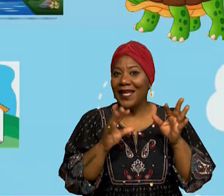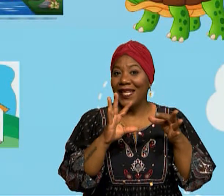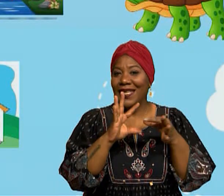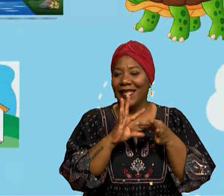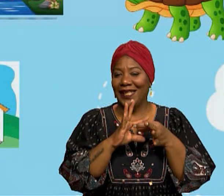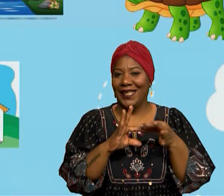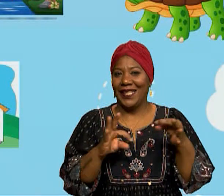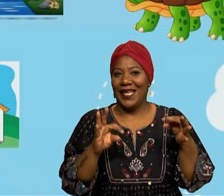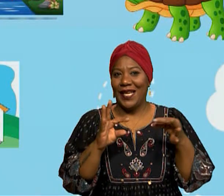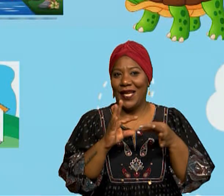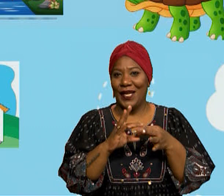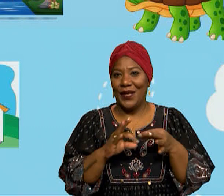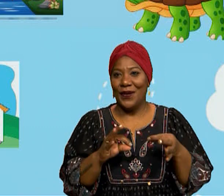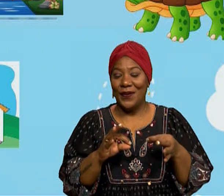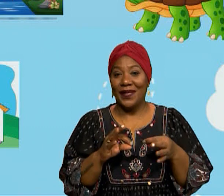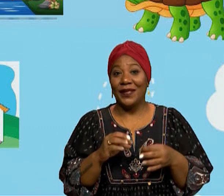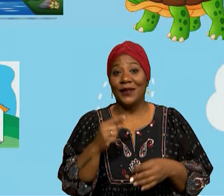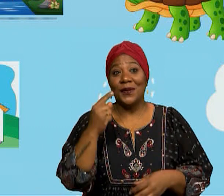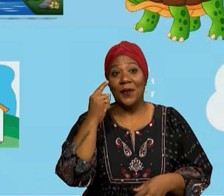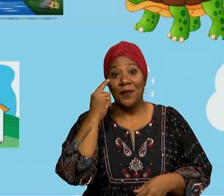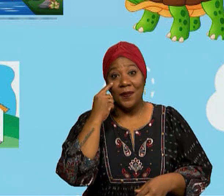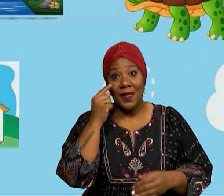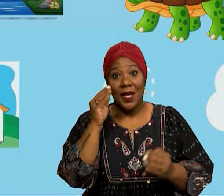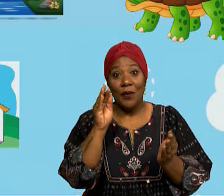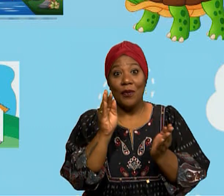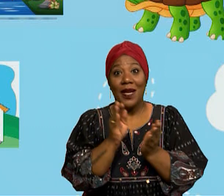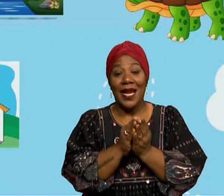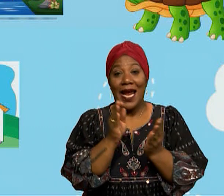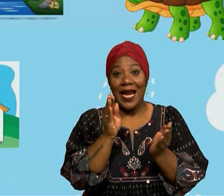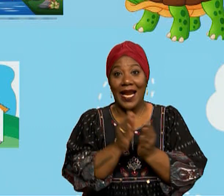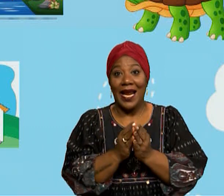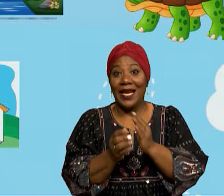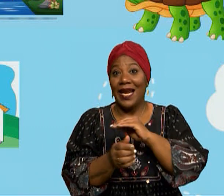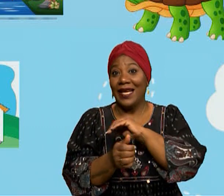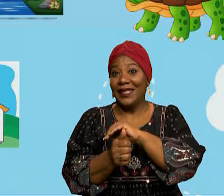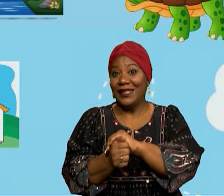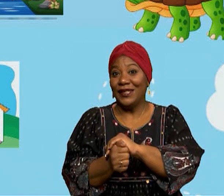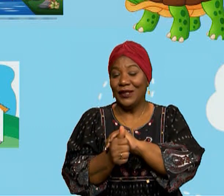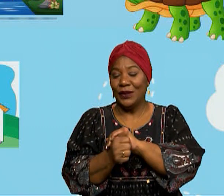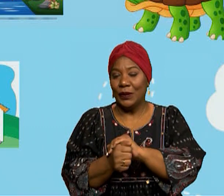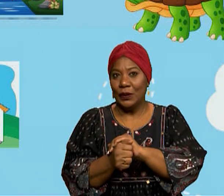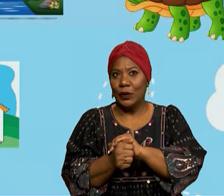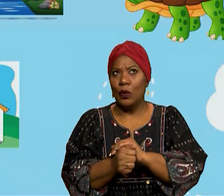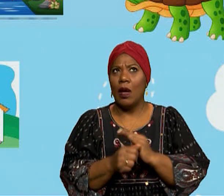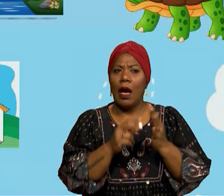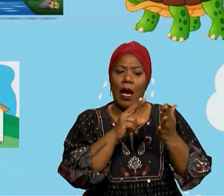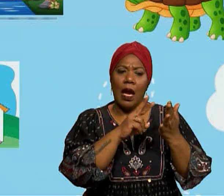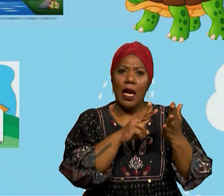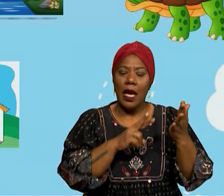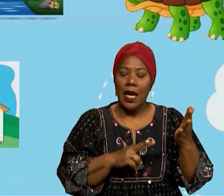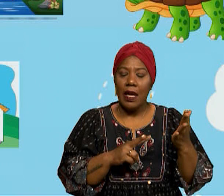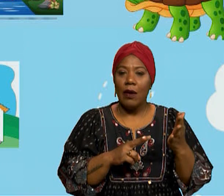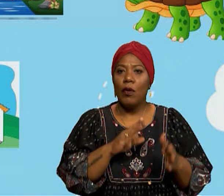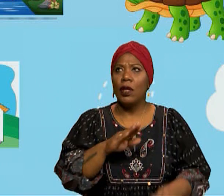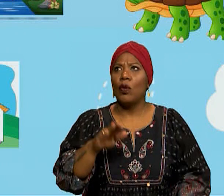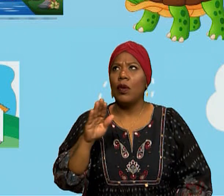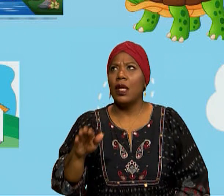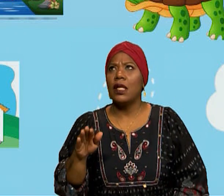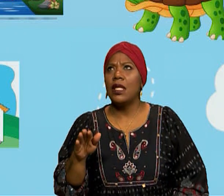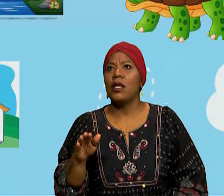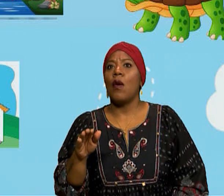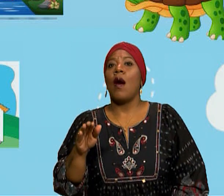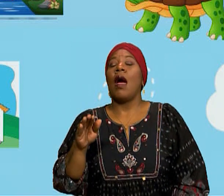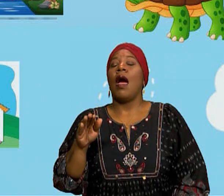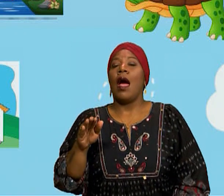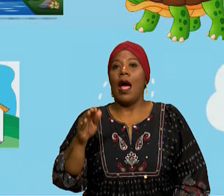cuento. Esto le va a permitir al niño a poder relacionar lo que sucede y poder sacar lo que es el